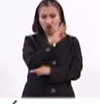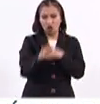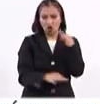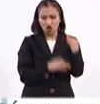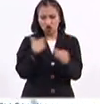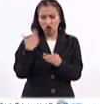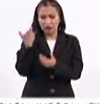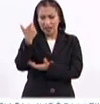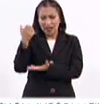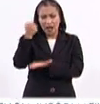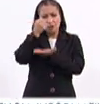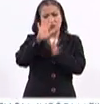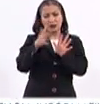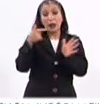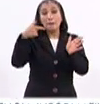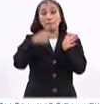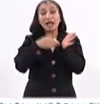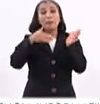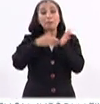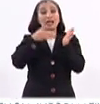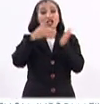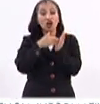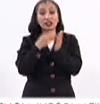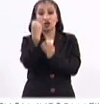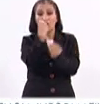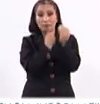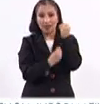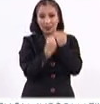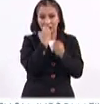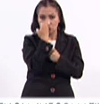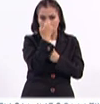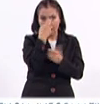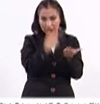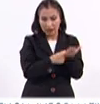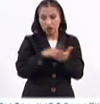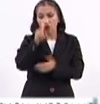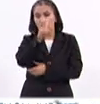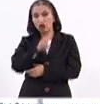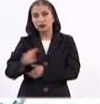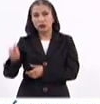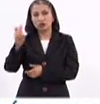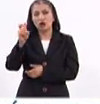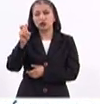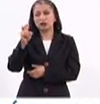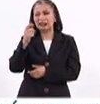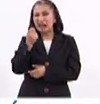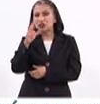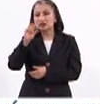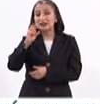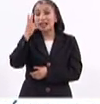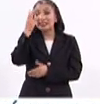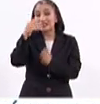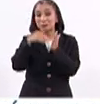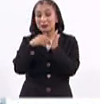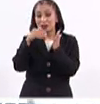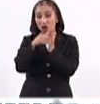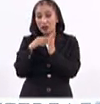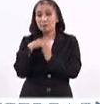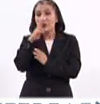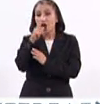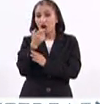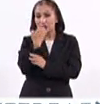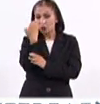los recursos, pues son cerca de 1,000 millones en alimentos escolares, casi 83 millones en